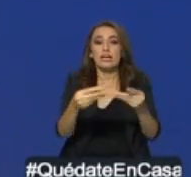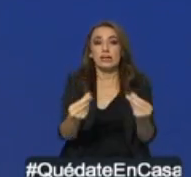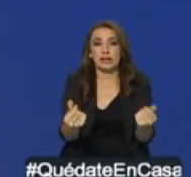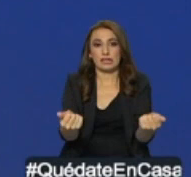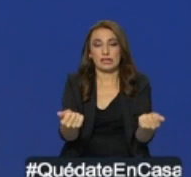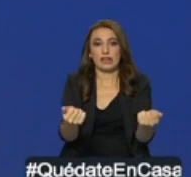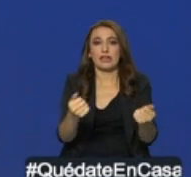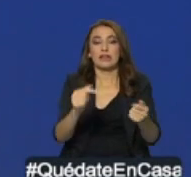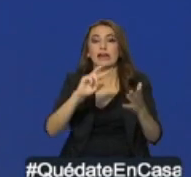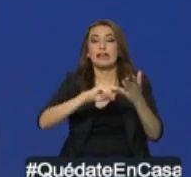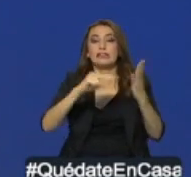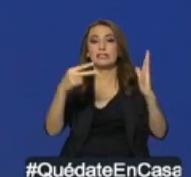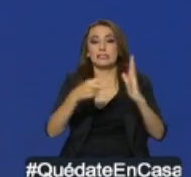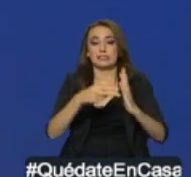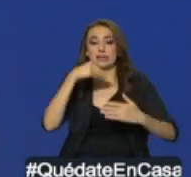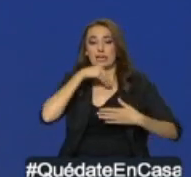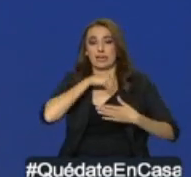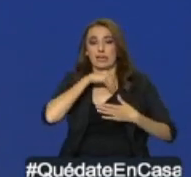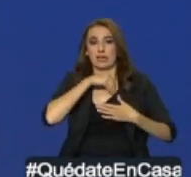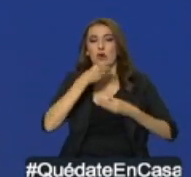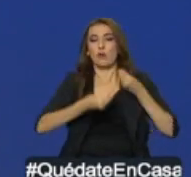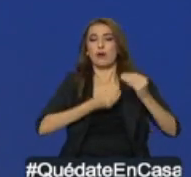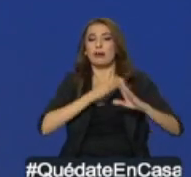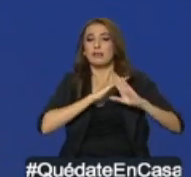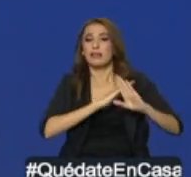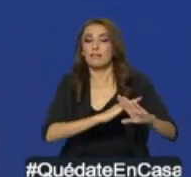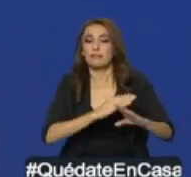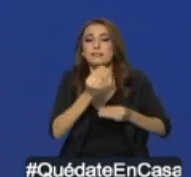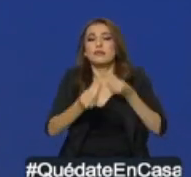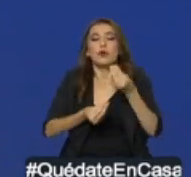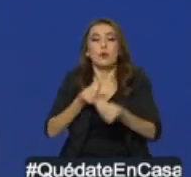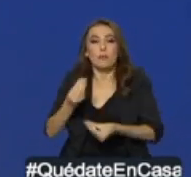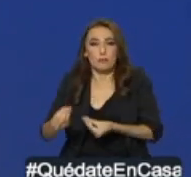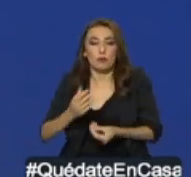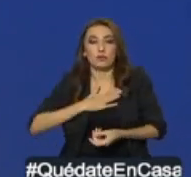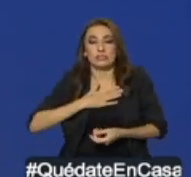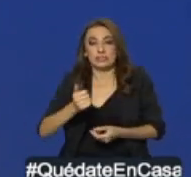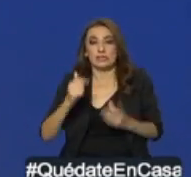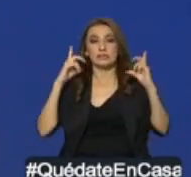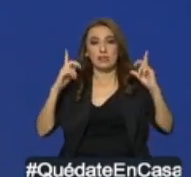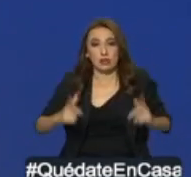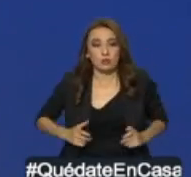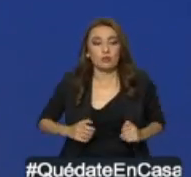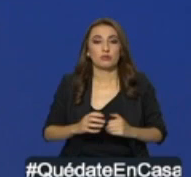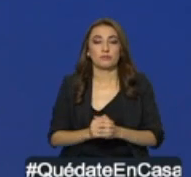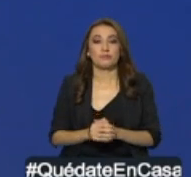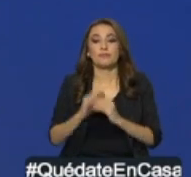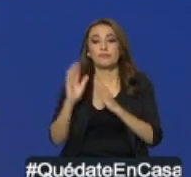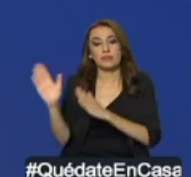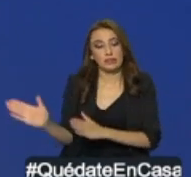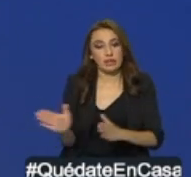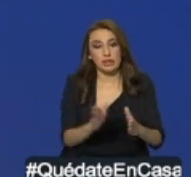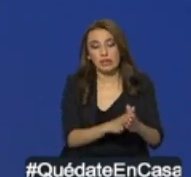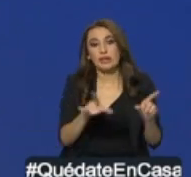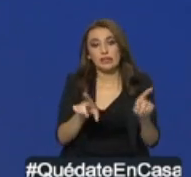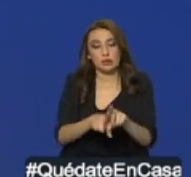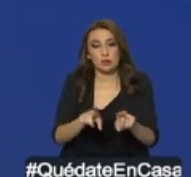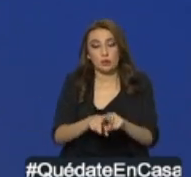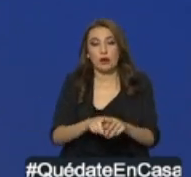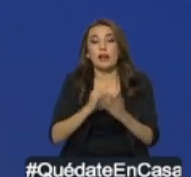anticuerpos y son las más comunes pero también debo señalar que existen las pruebas rápidas que detectan al antígeno